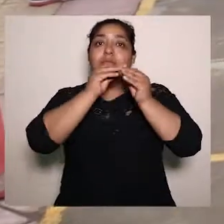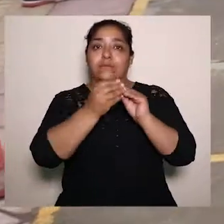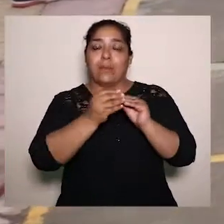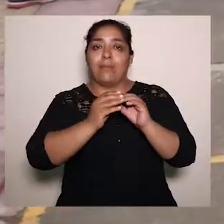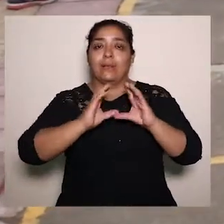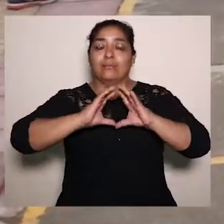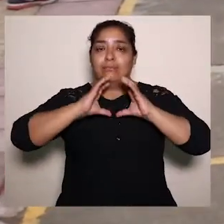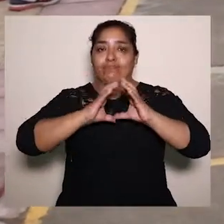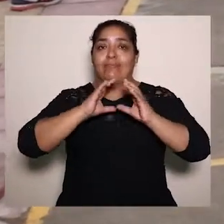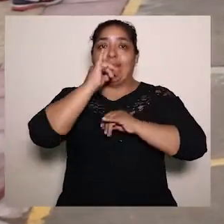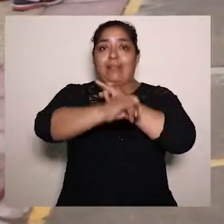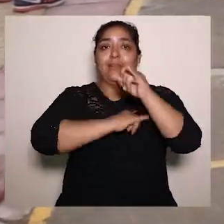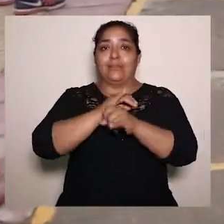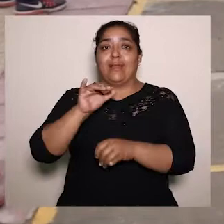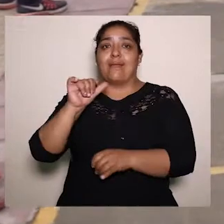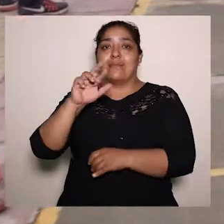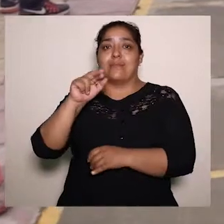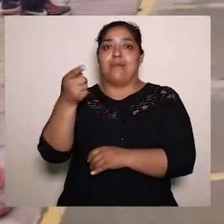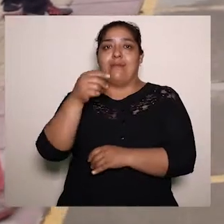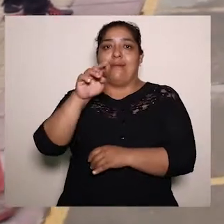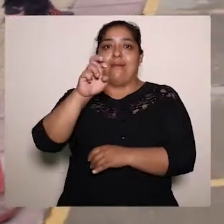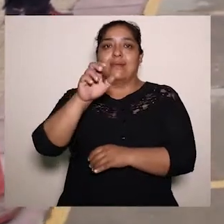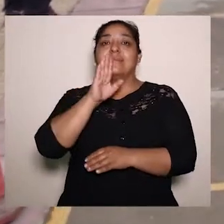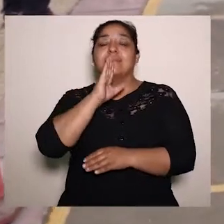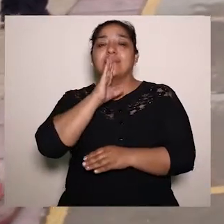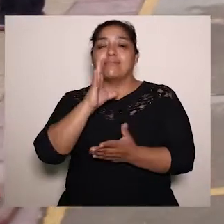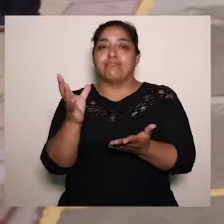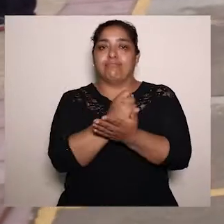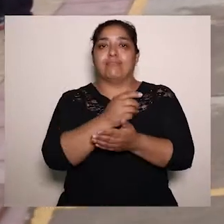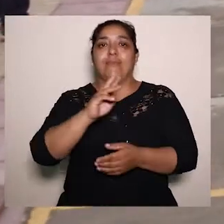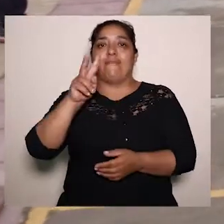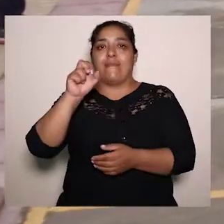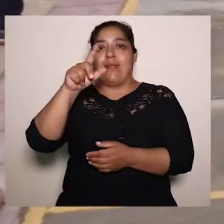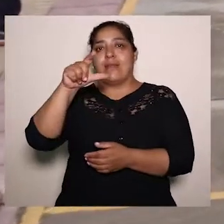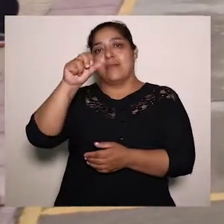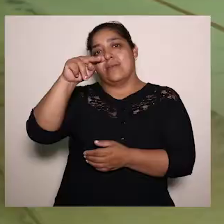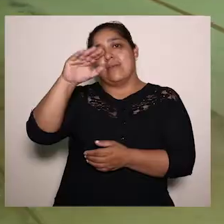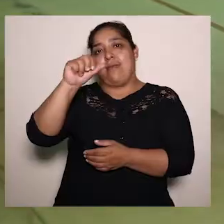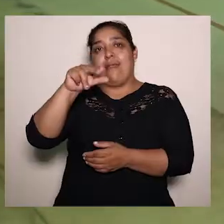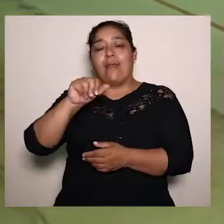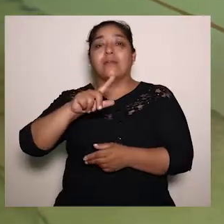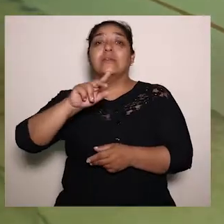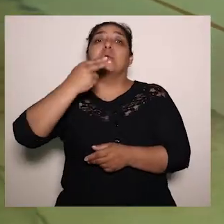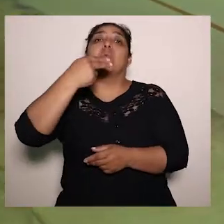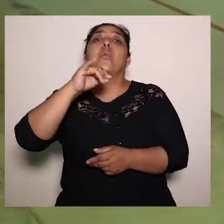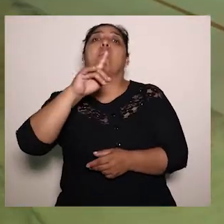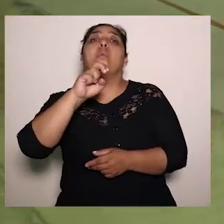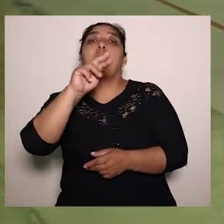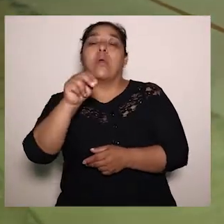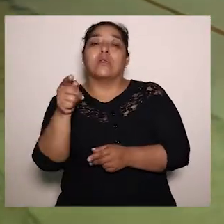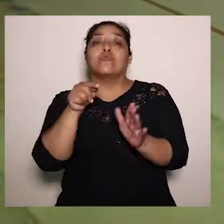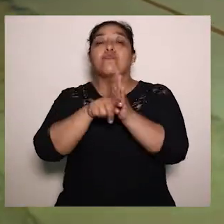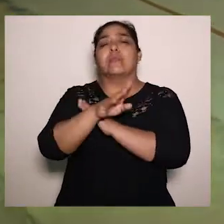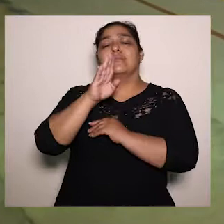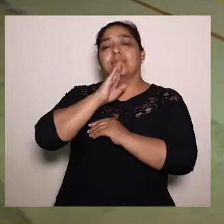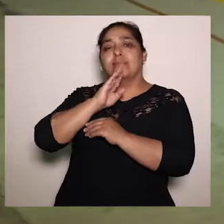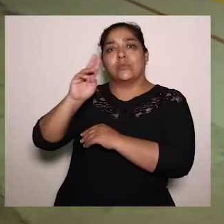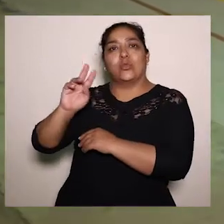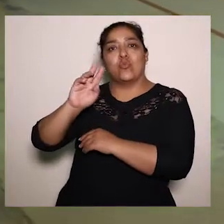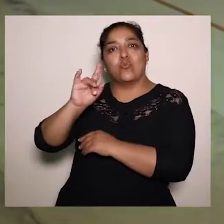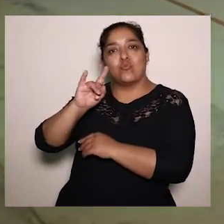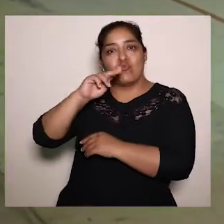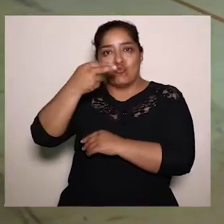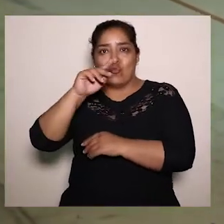modalidad de pelota internacional y jarg es el título fue para la comunidad valenciana por su parte en one world los honores se los llevó